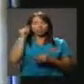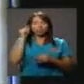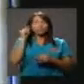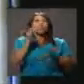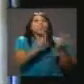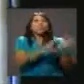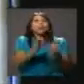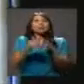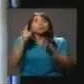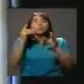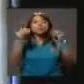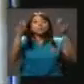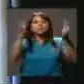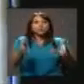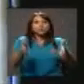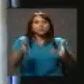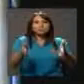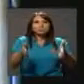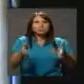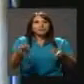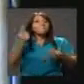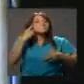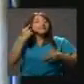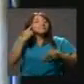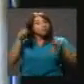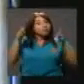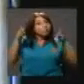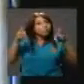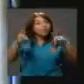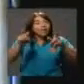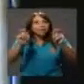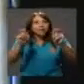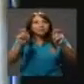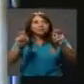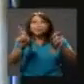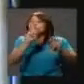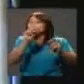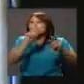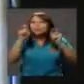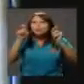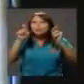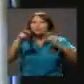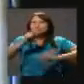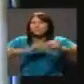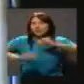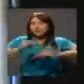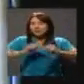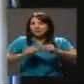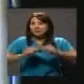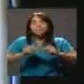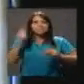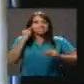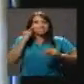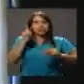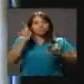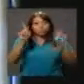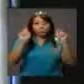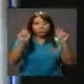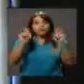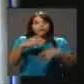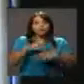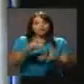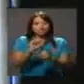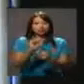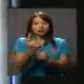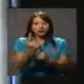perspectiva de una educación no mercantil sino de interés social uno pensaría que este tipo de asuntos